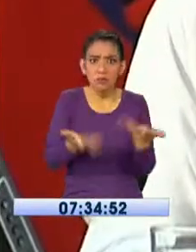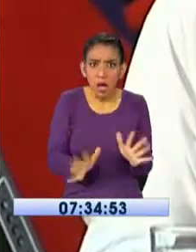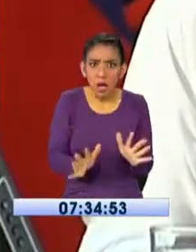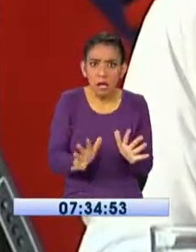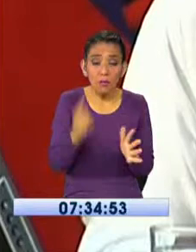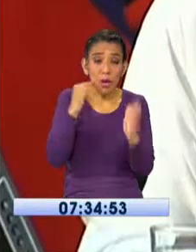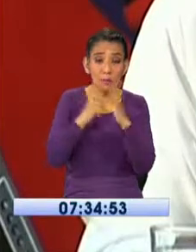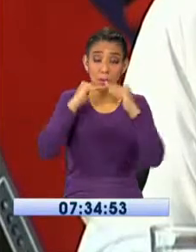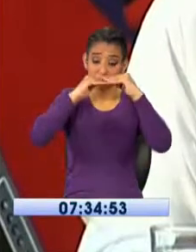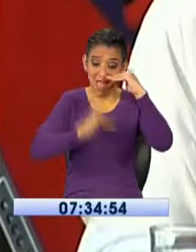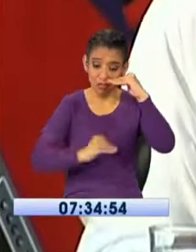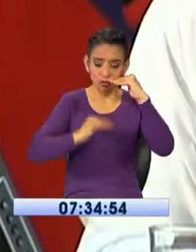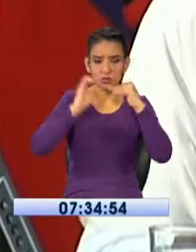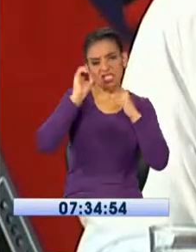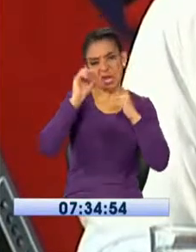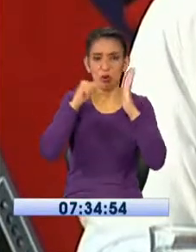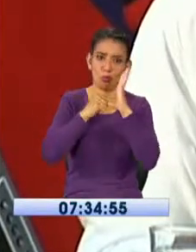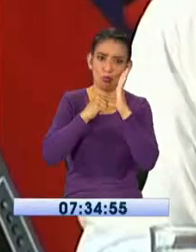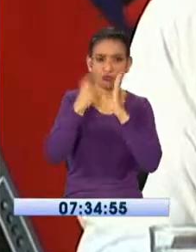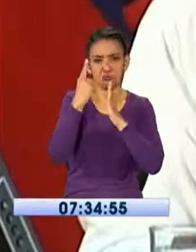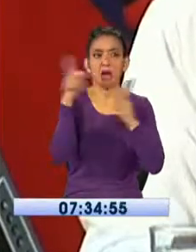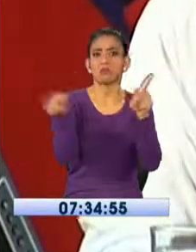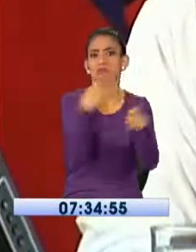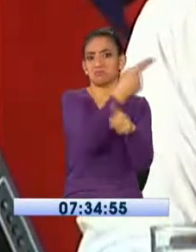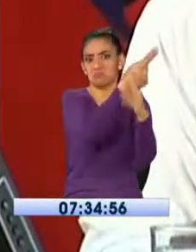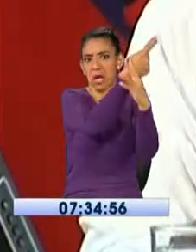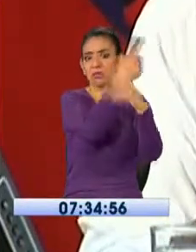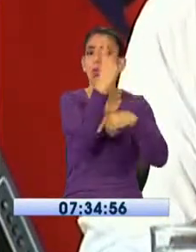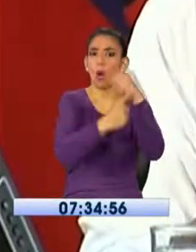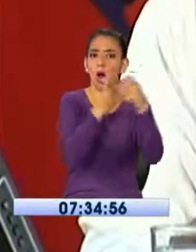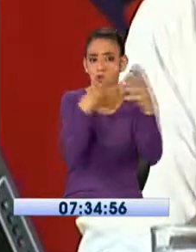0.1 gramos, ya se va preso más de 1 año. Y ahí sí se